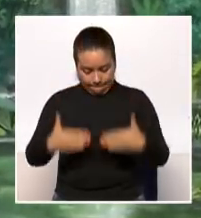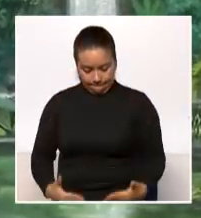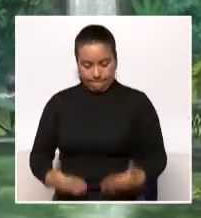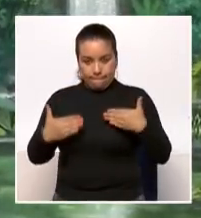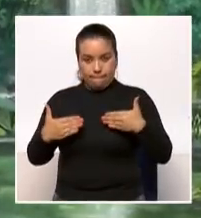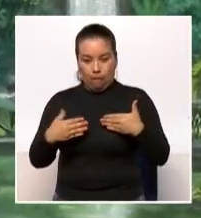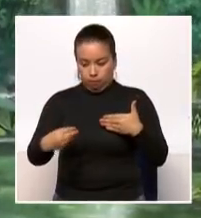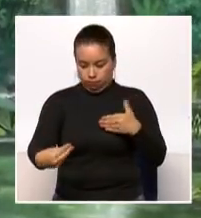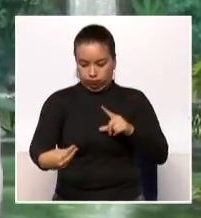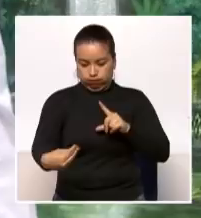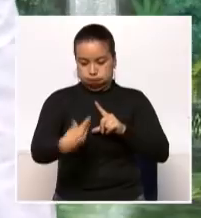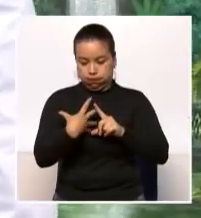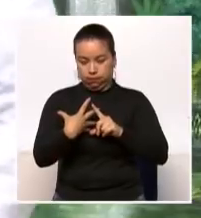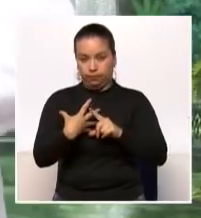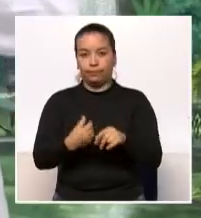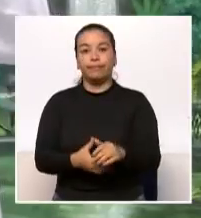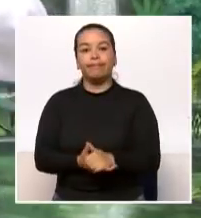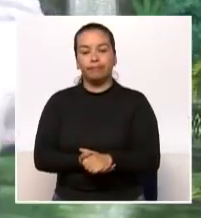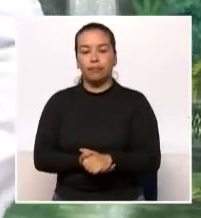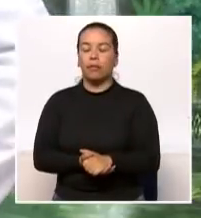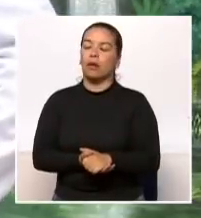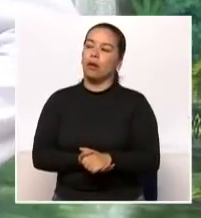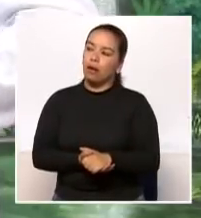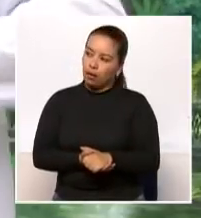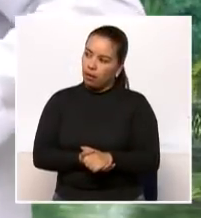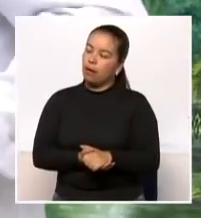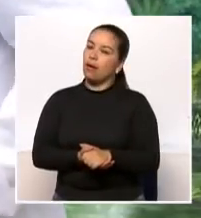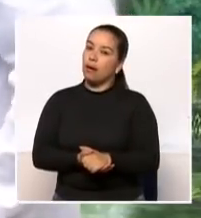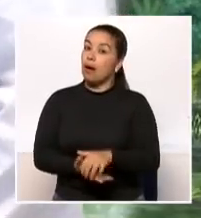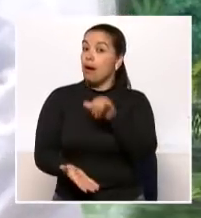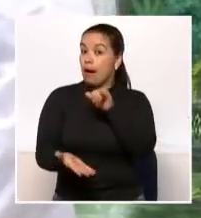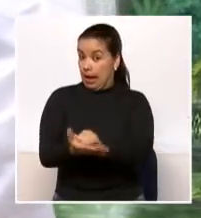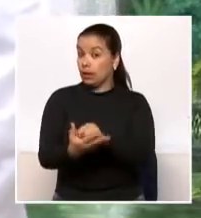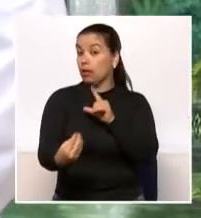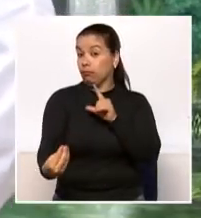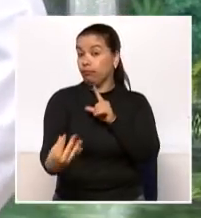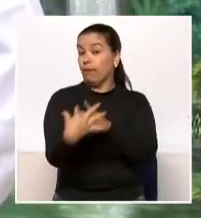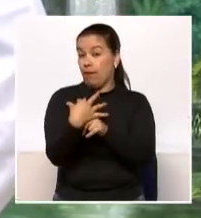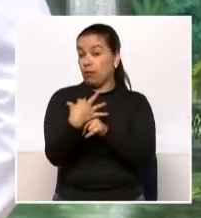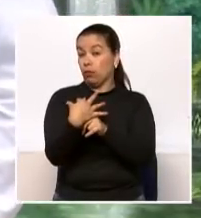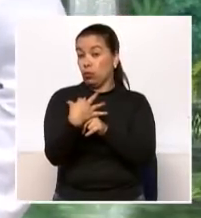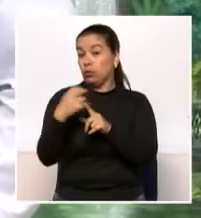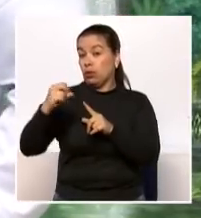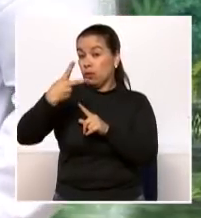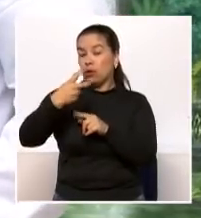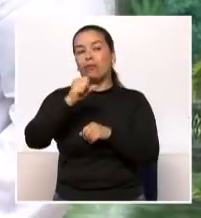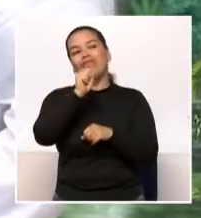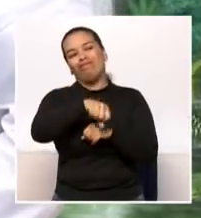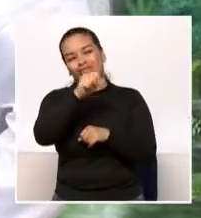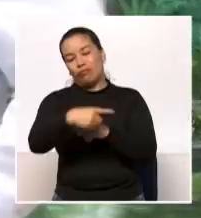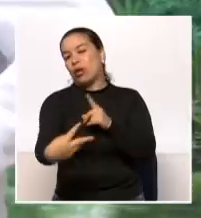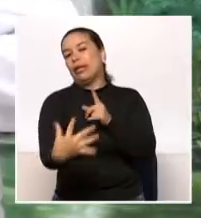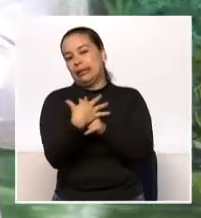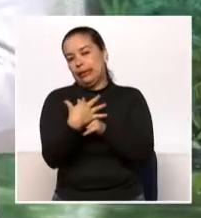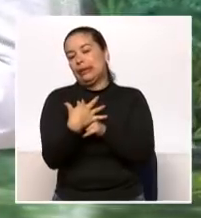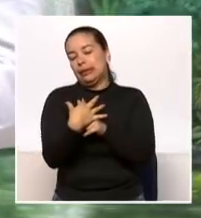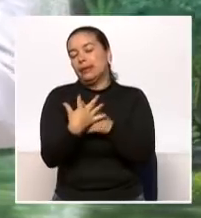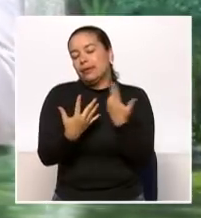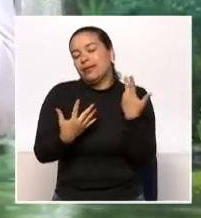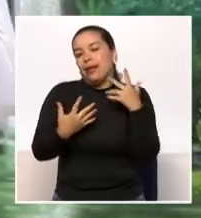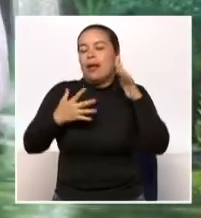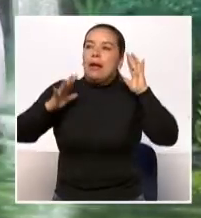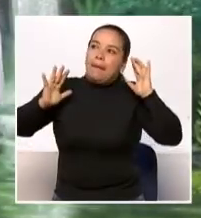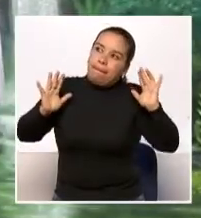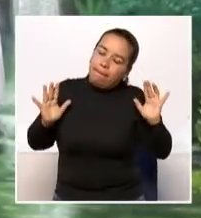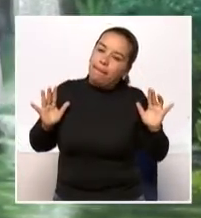rayos que lograron atravesarlo a usted para formar una imagen. Este sí puede tener efectos secundarios. Pero esto sí, claro, porque son radiaciones ionizantes, obviamente. Lo que pasa es que